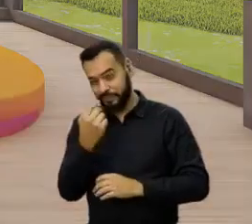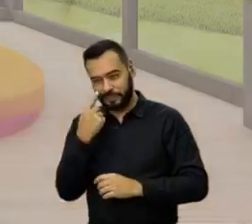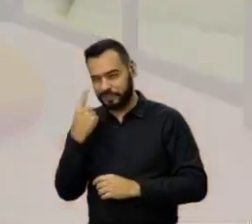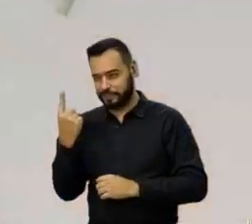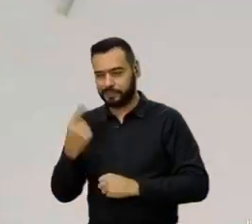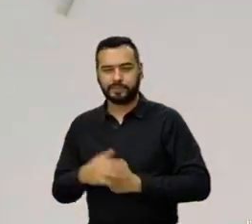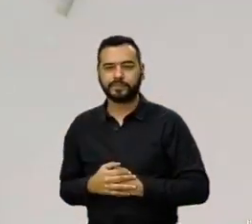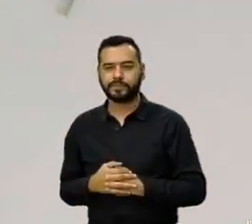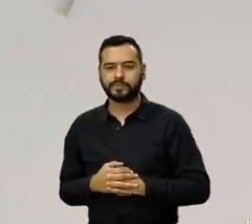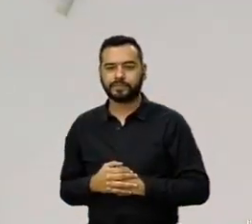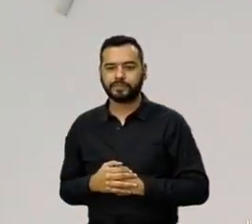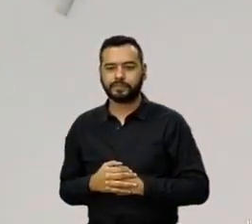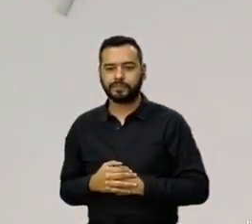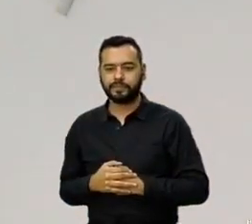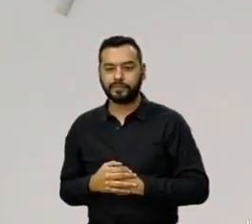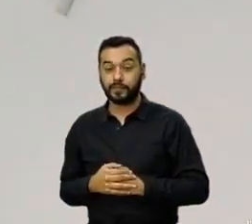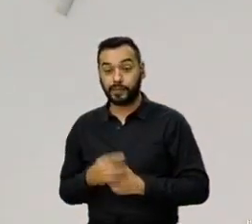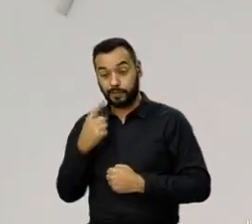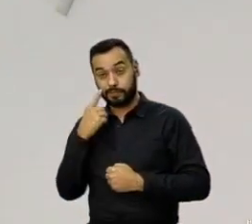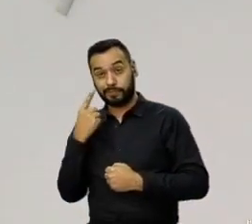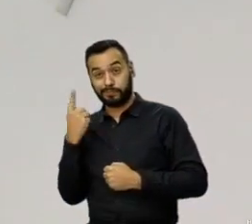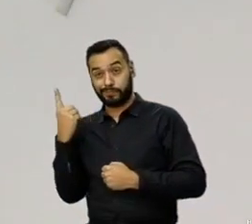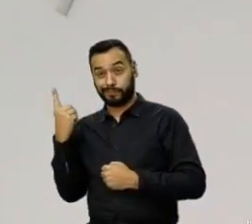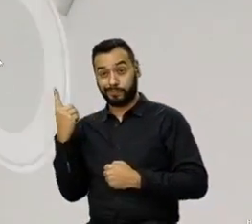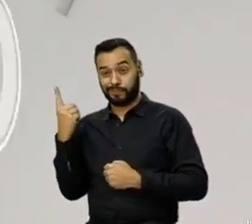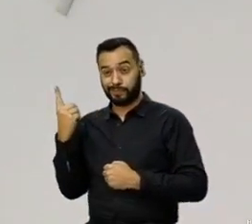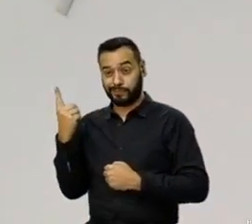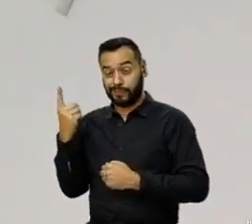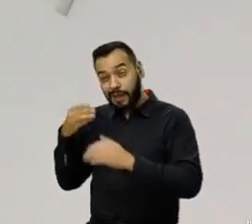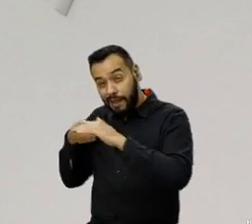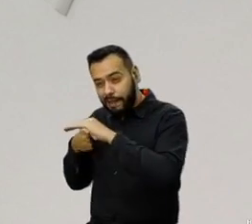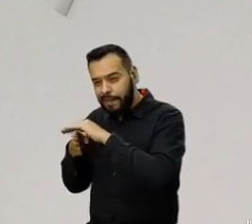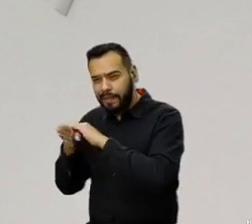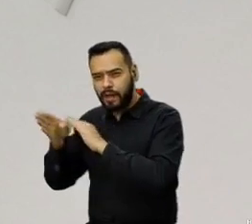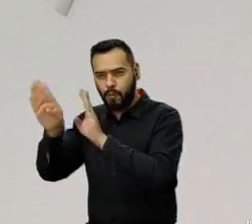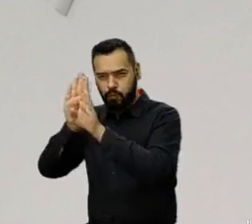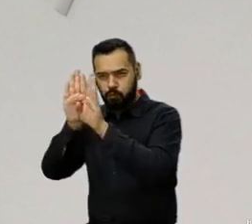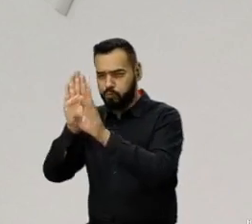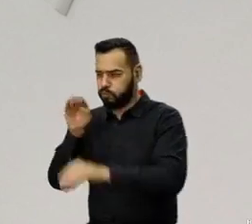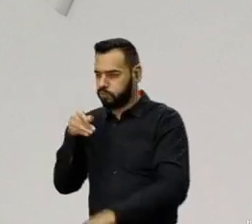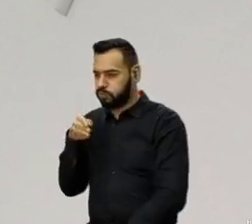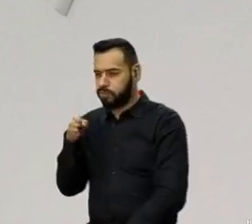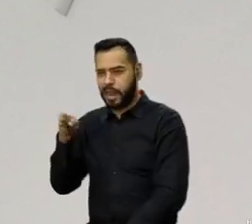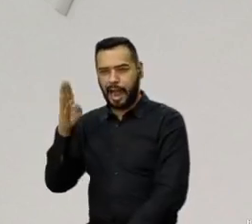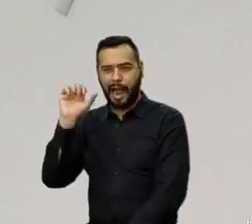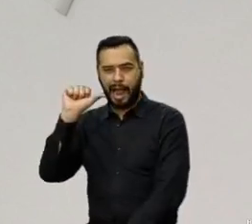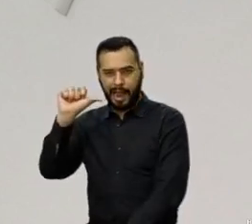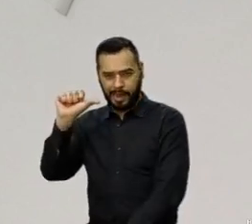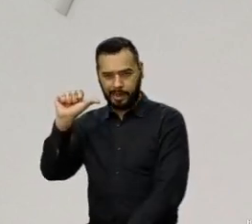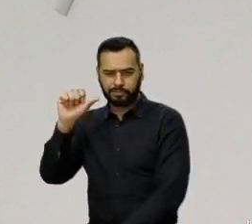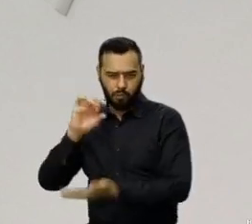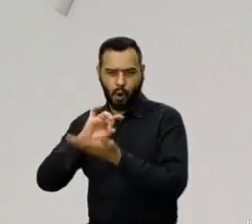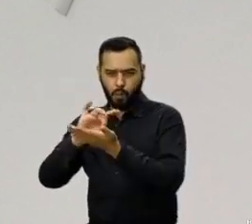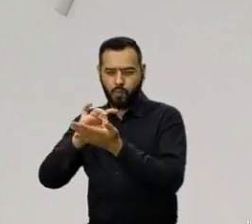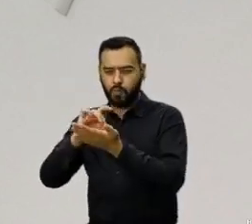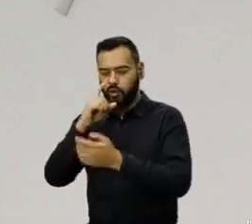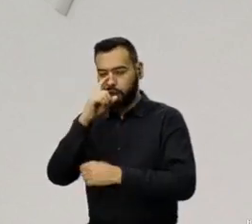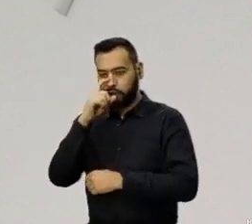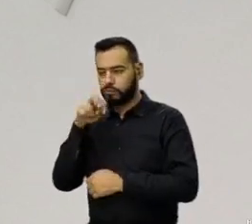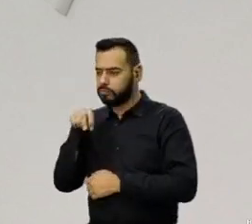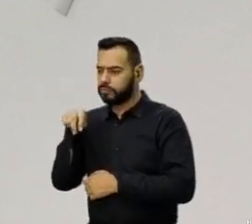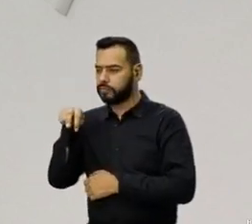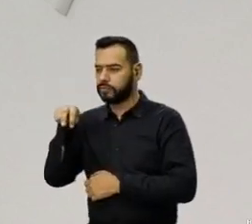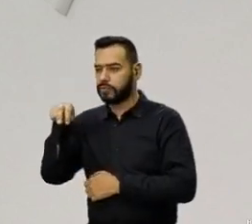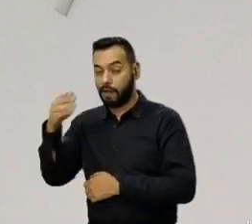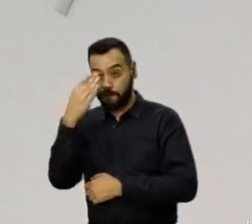ver bueno aquí estamos en el ingreso del apartamento tipo a que es el apartamento modelo vamos a ir